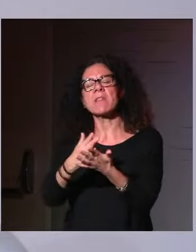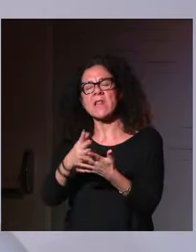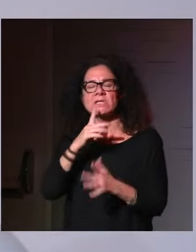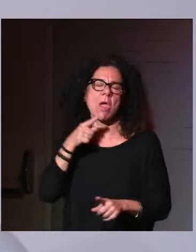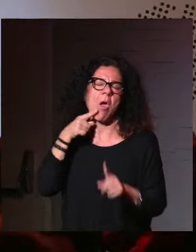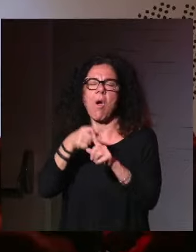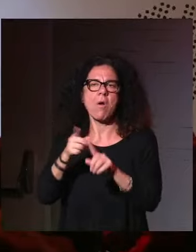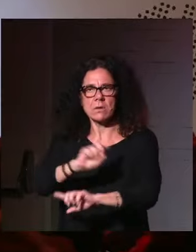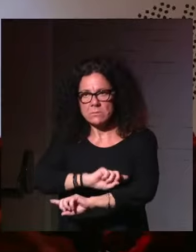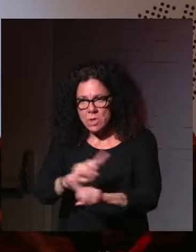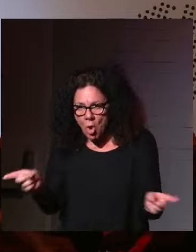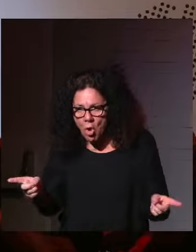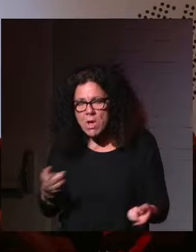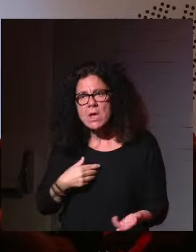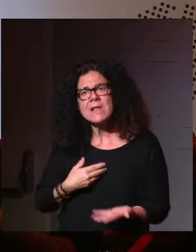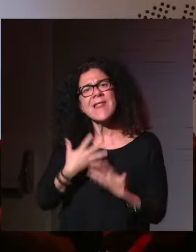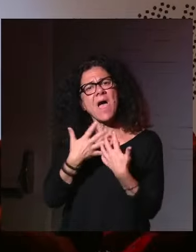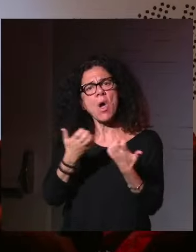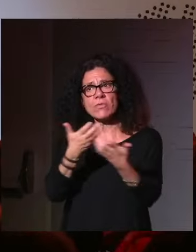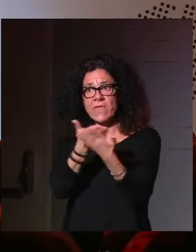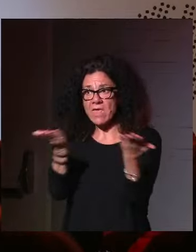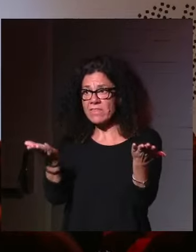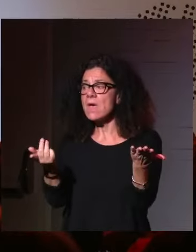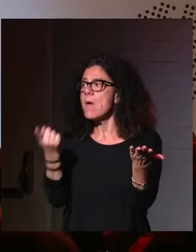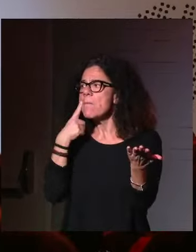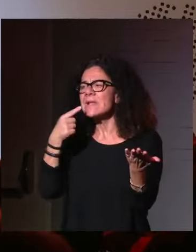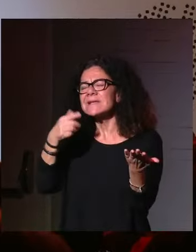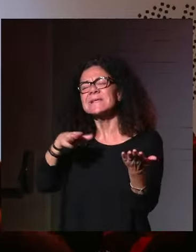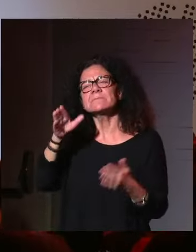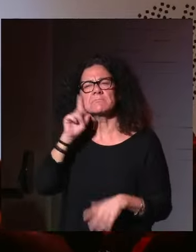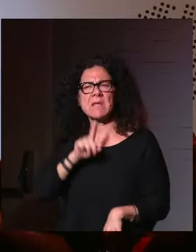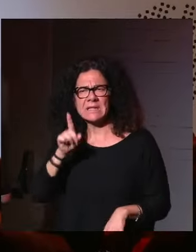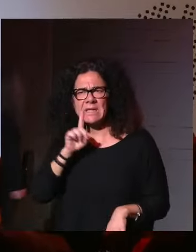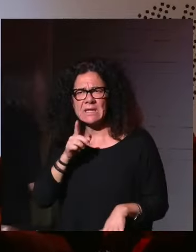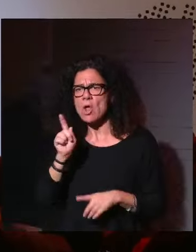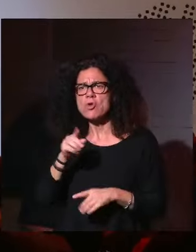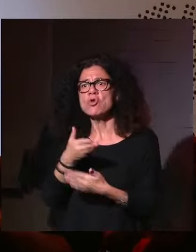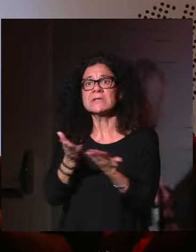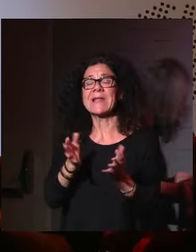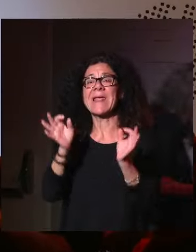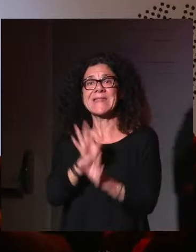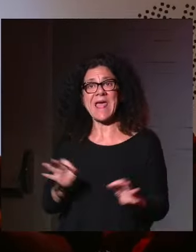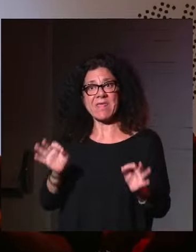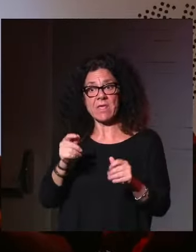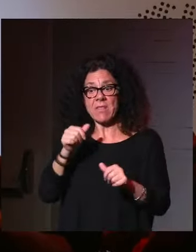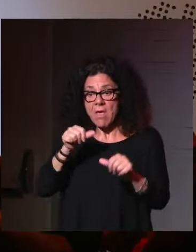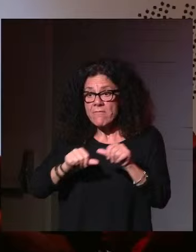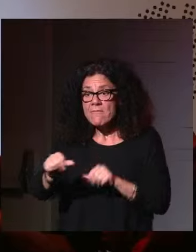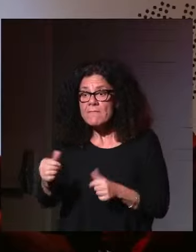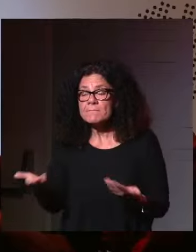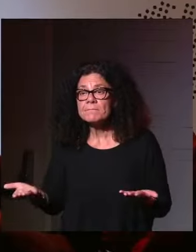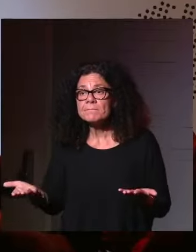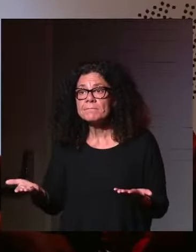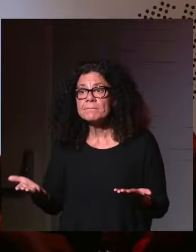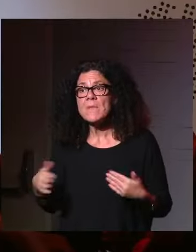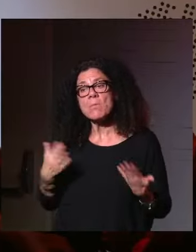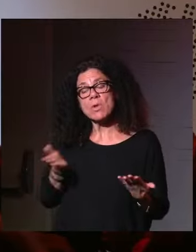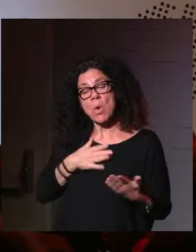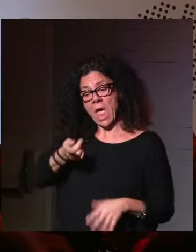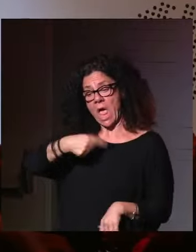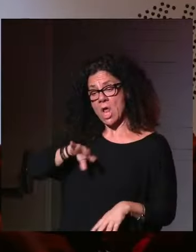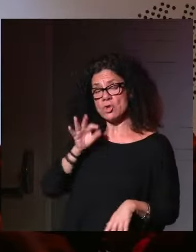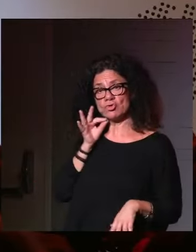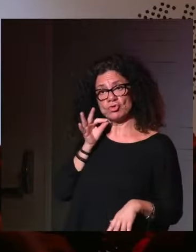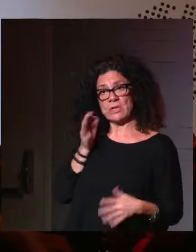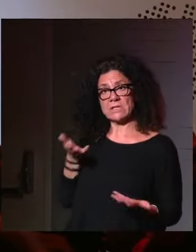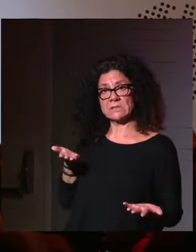eh Y la audiencia ve de entrada Esa mentira sabe que es mentira no les cree nada de ahí en adelante y mientras tanto a nosotras